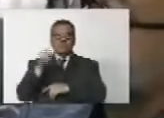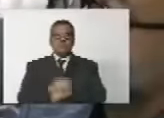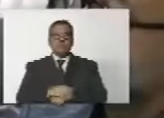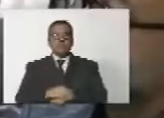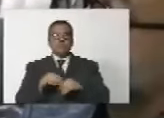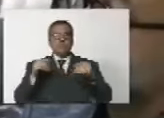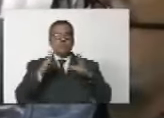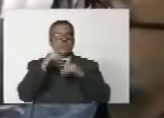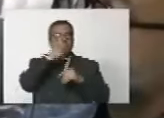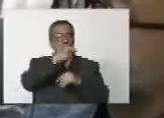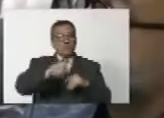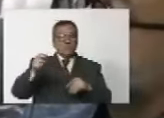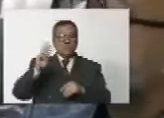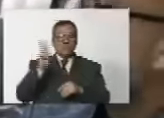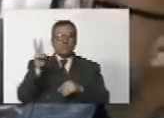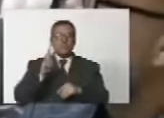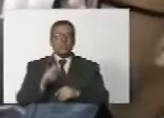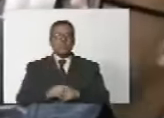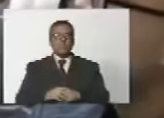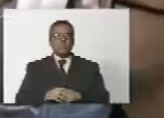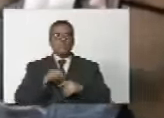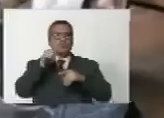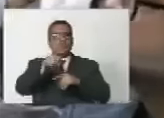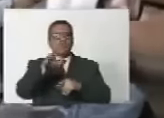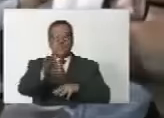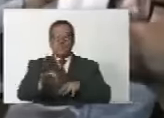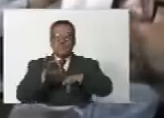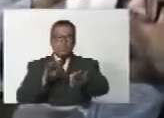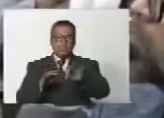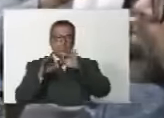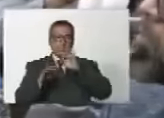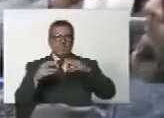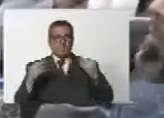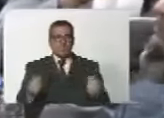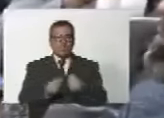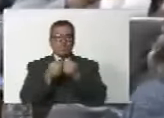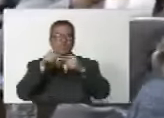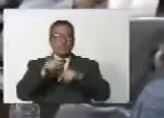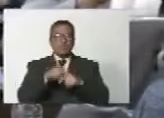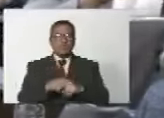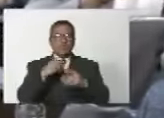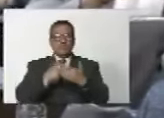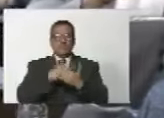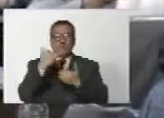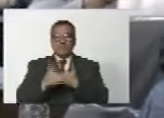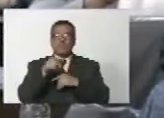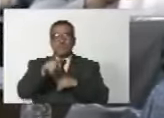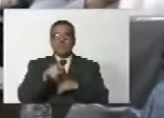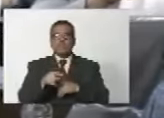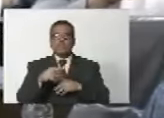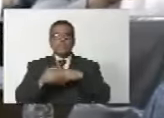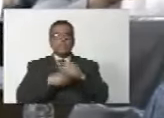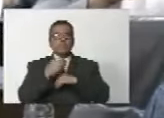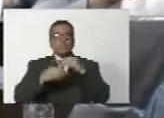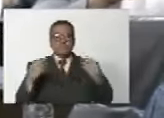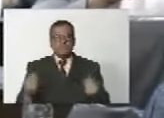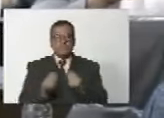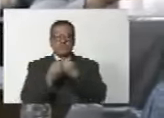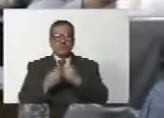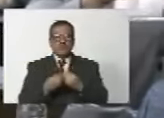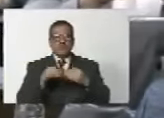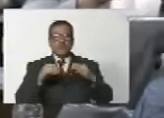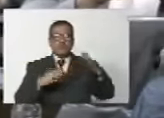y todo el pueblo venezolano se abocará a escoger colectivamente los proyectos que realizaremos juntos. No